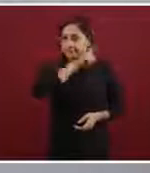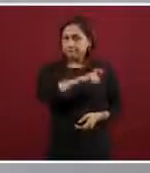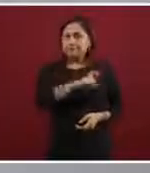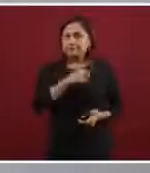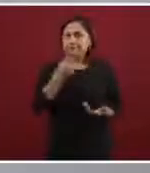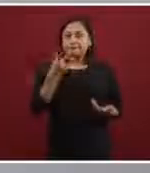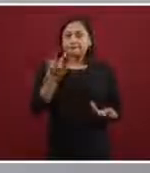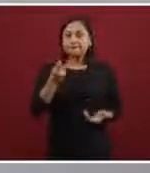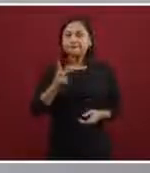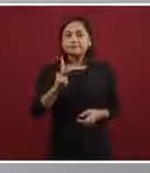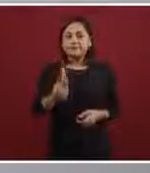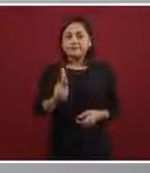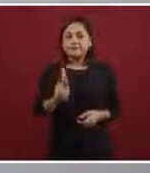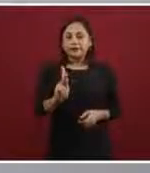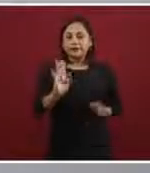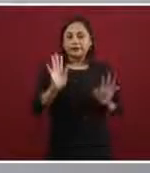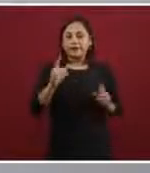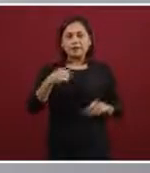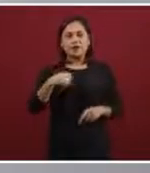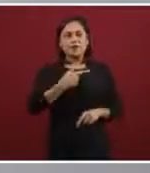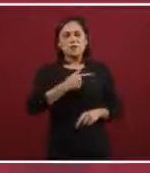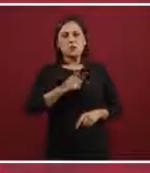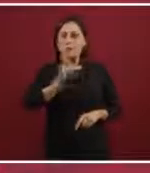reversible usarla